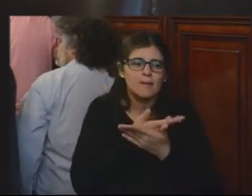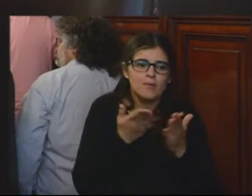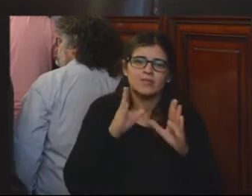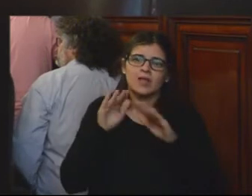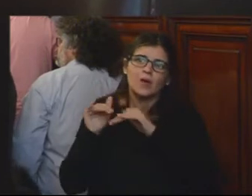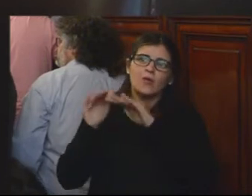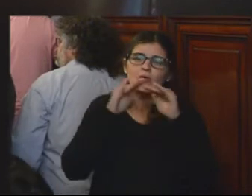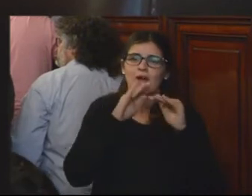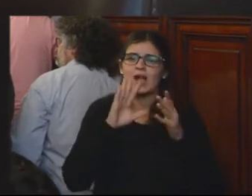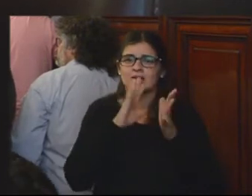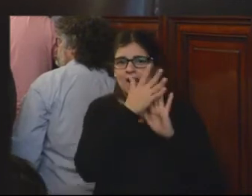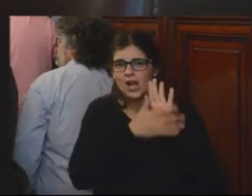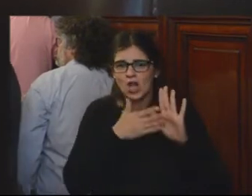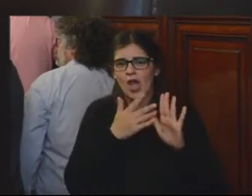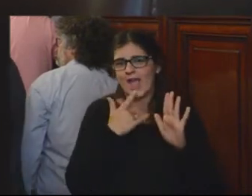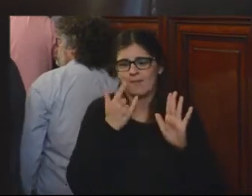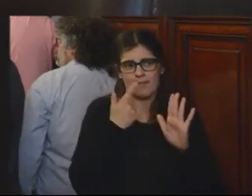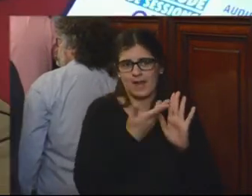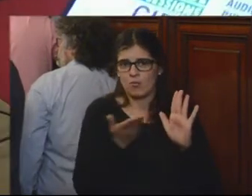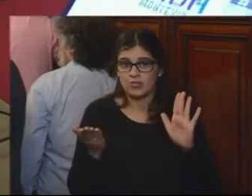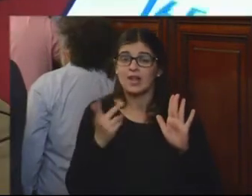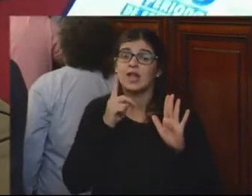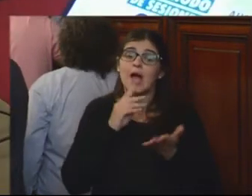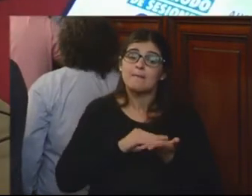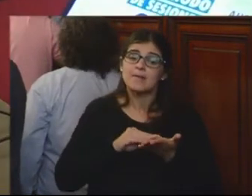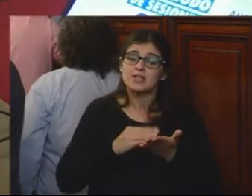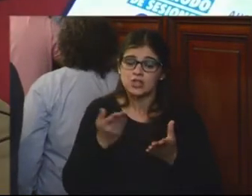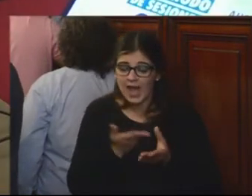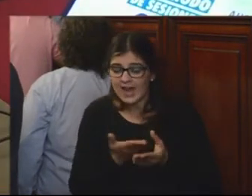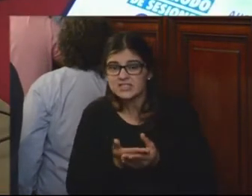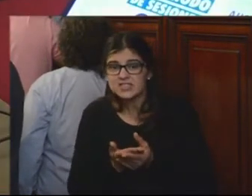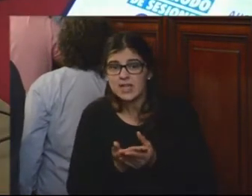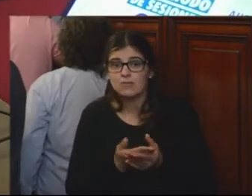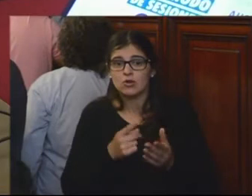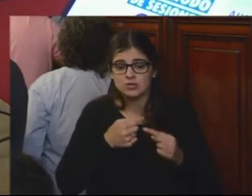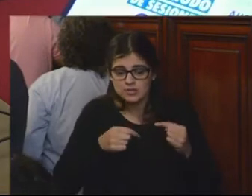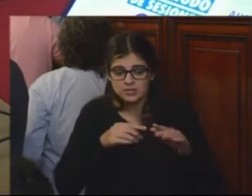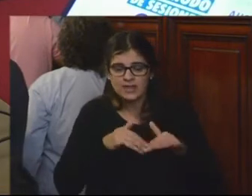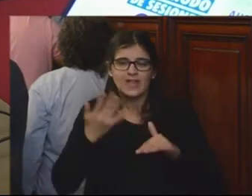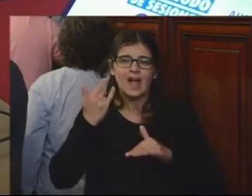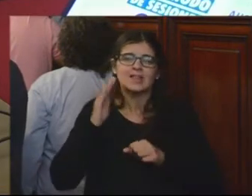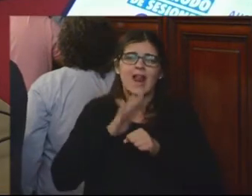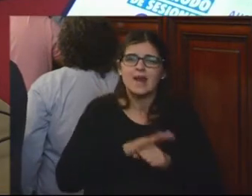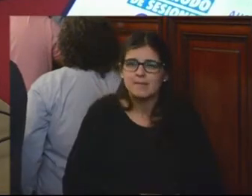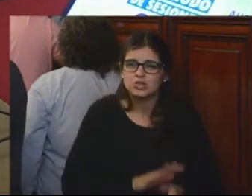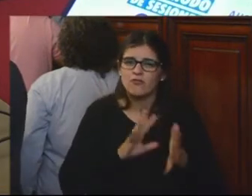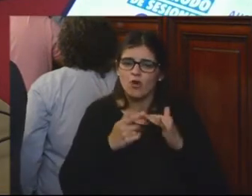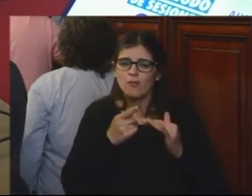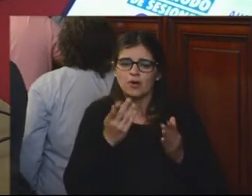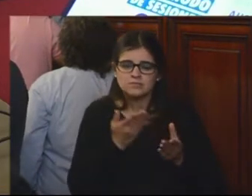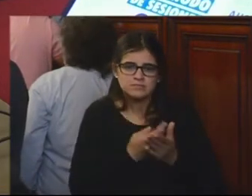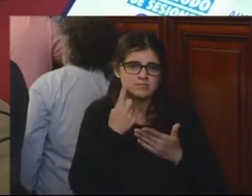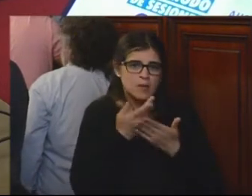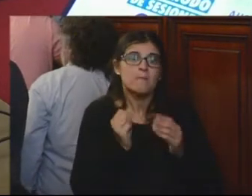la región porque por ejemplo la administración de los archivos de la represión la gestión de estos archivos el